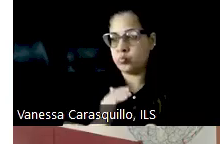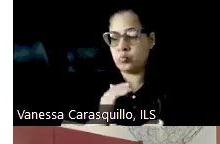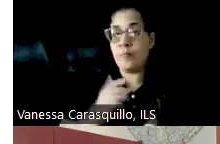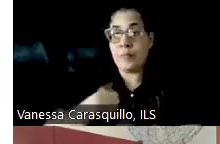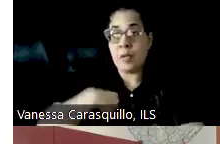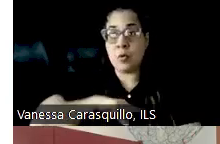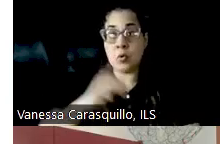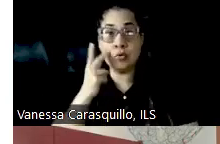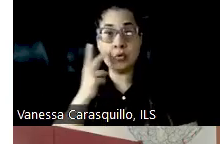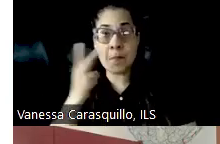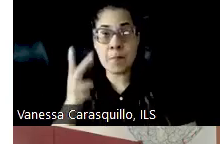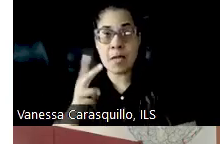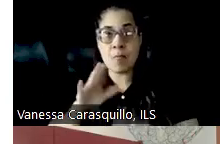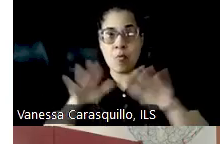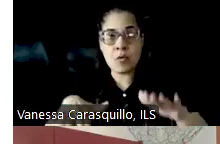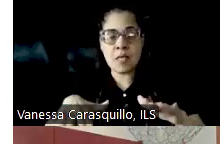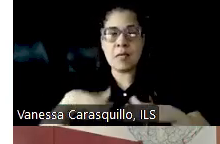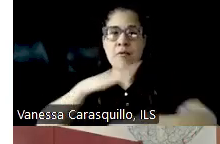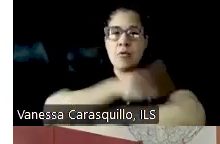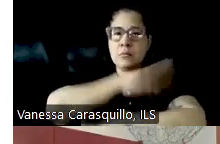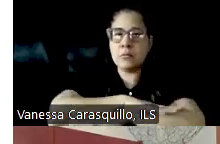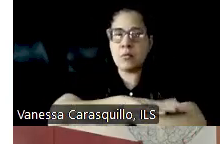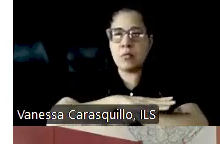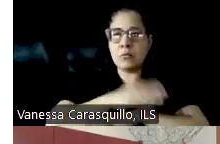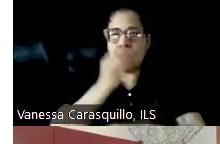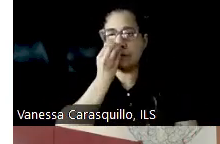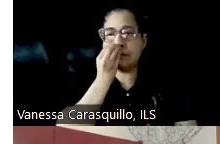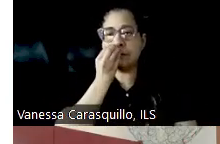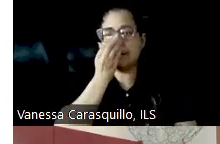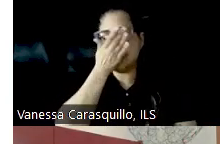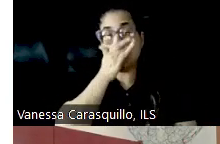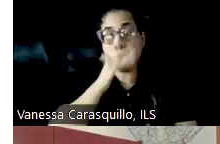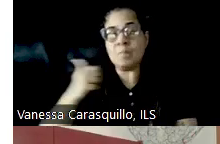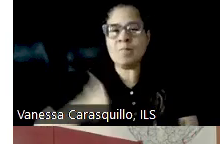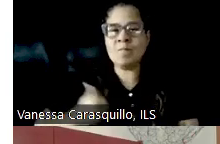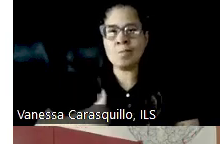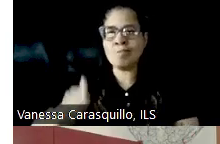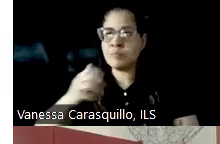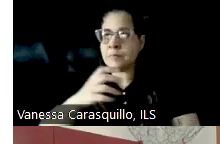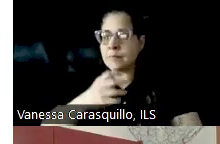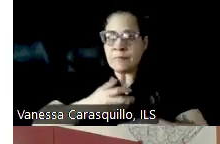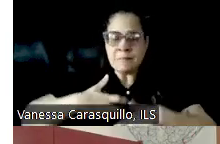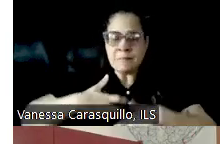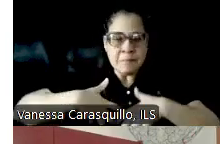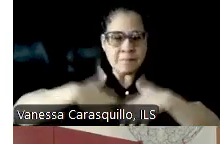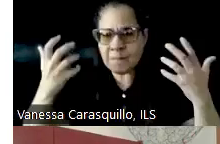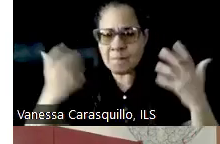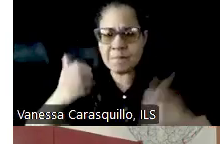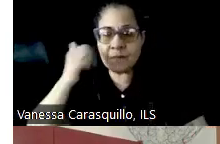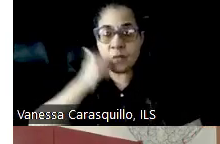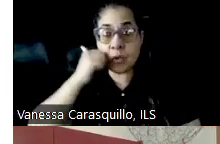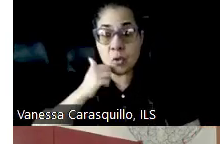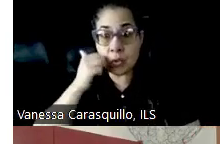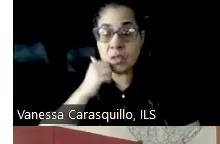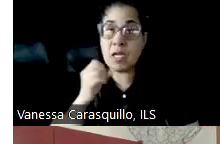niño con una conducta agresiva, violenta, desafiante, y reduce, que todos los días, y a veces varias veces en el